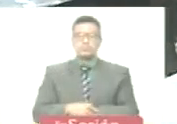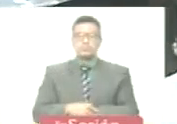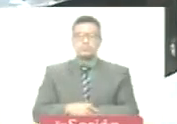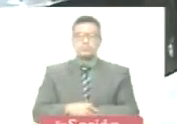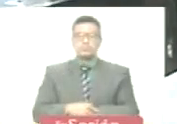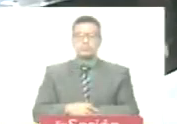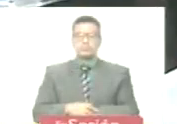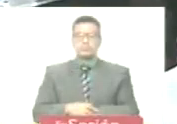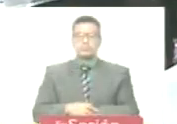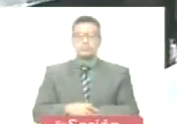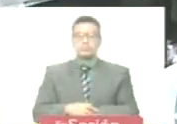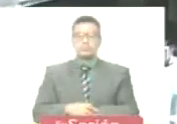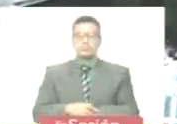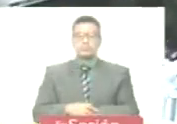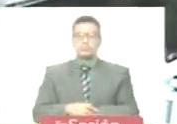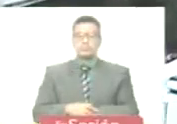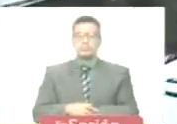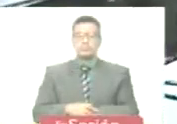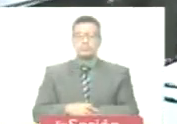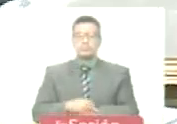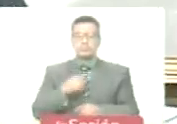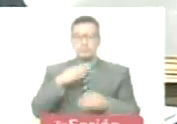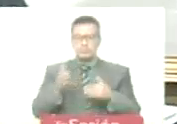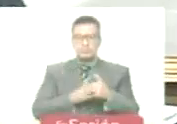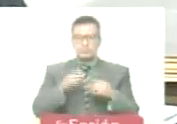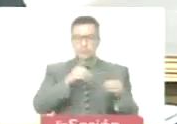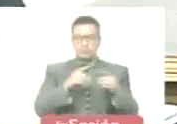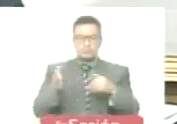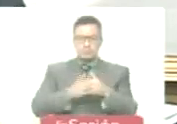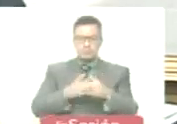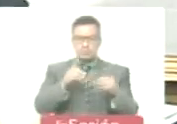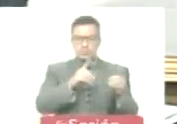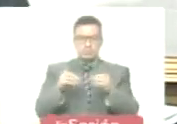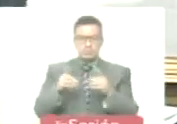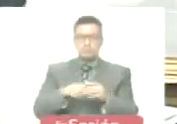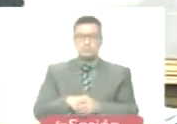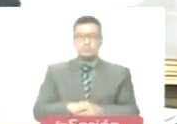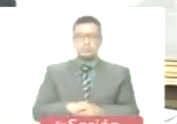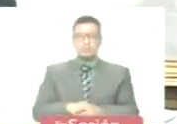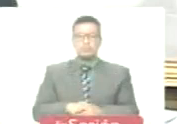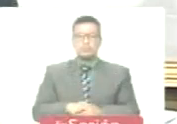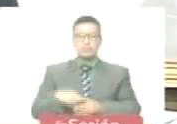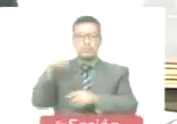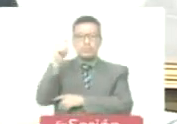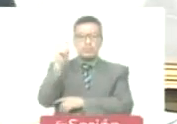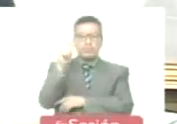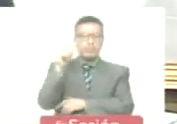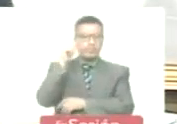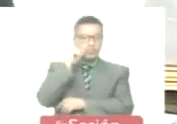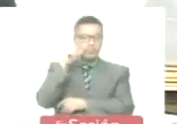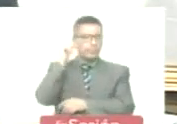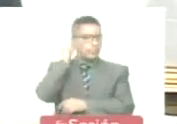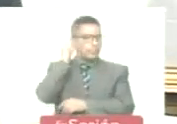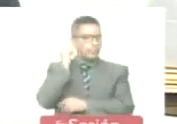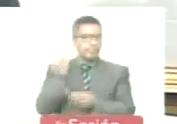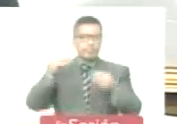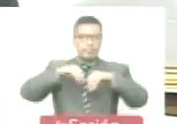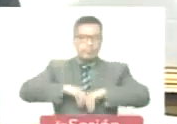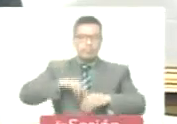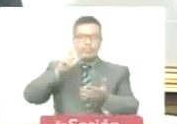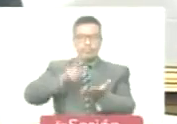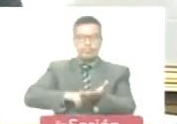Se va a cerrar el debate cerrado. las diputadas y diputados que estén de acuerdo con